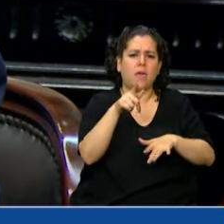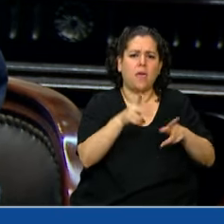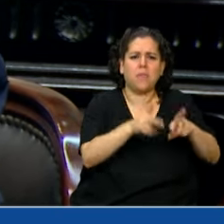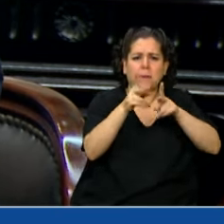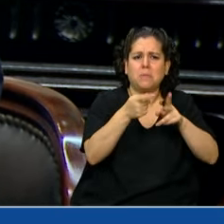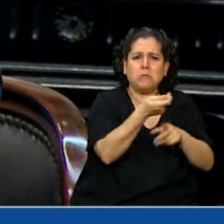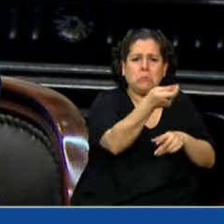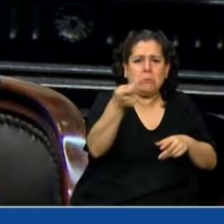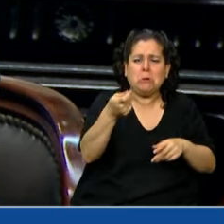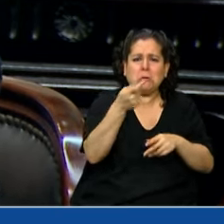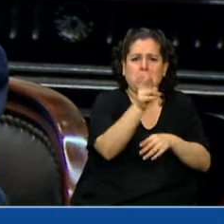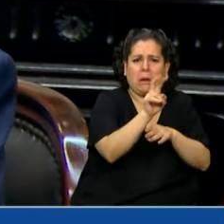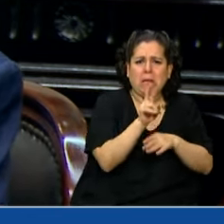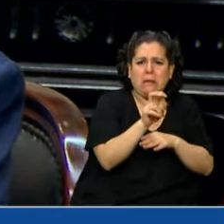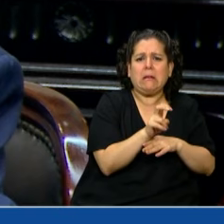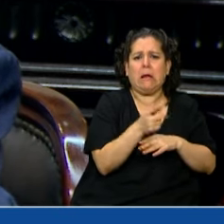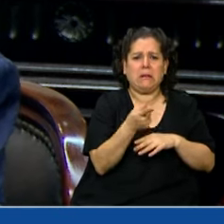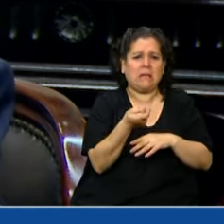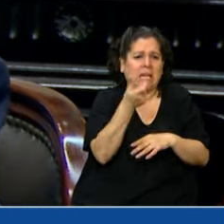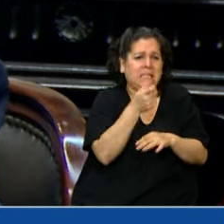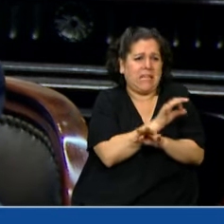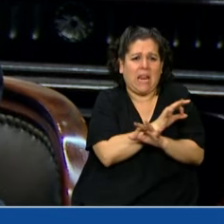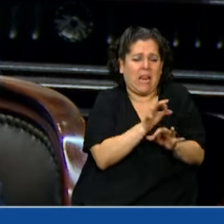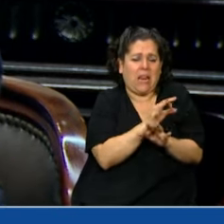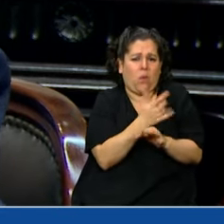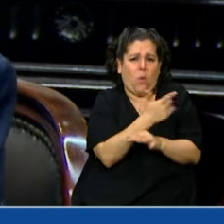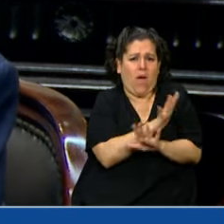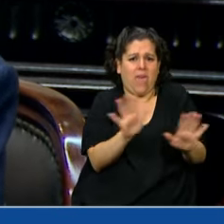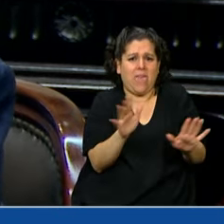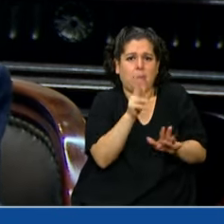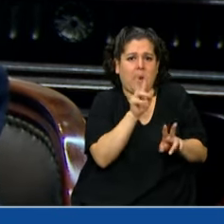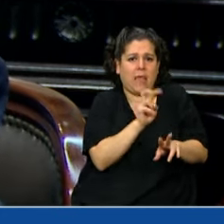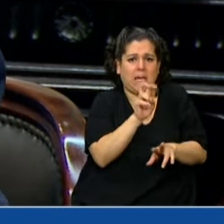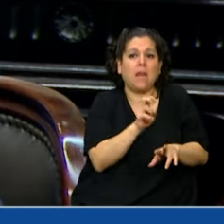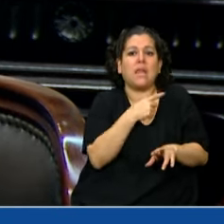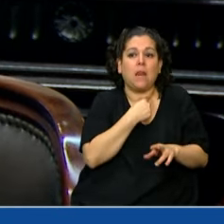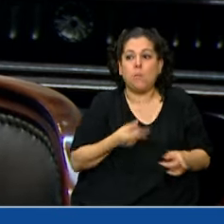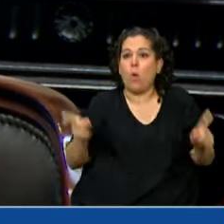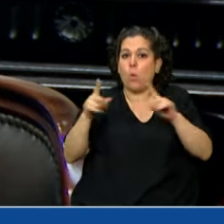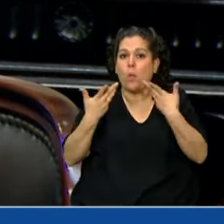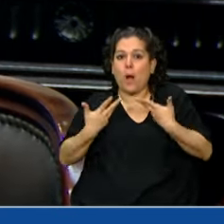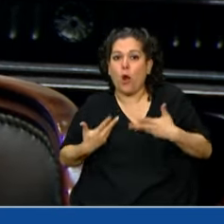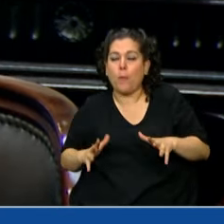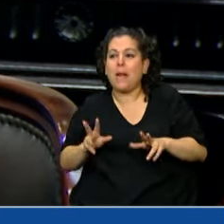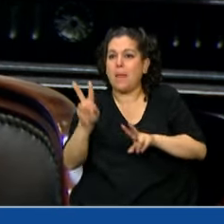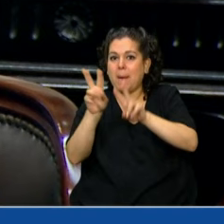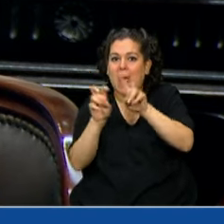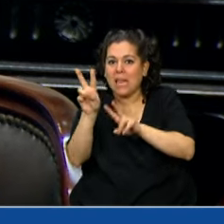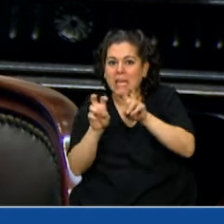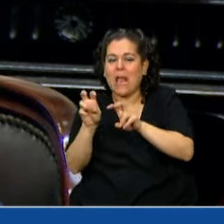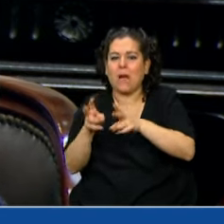escasísima y casi nula y volver a una situación de normalidad O algo parecido en el mercado